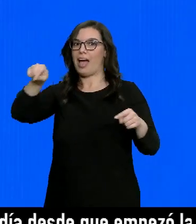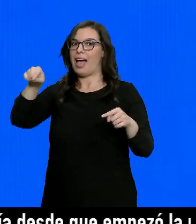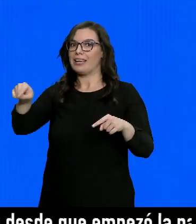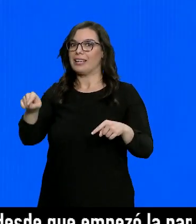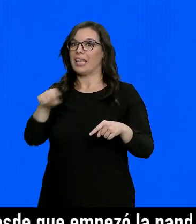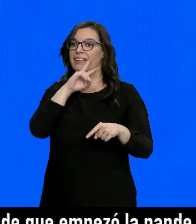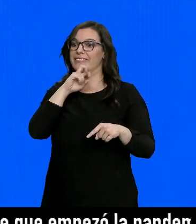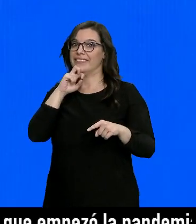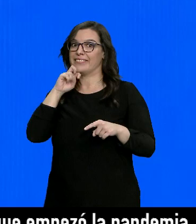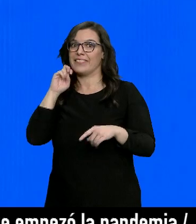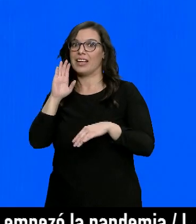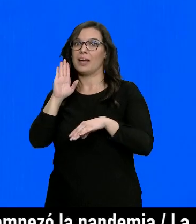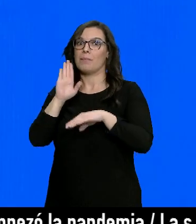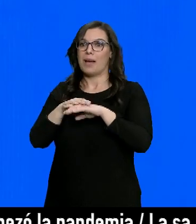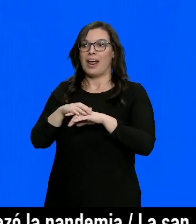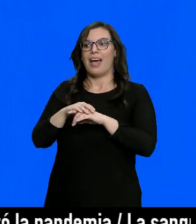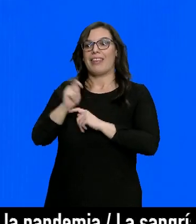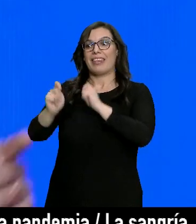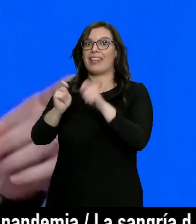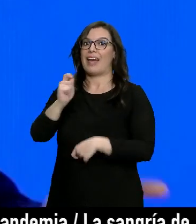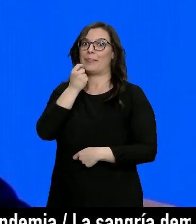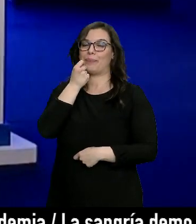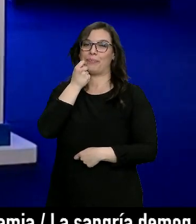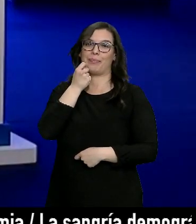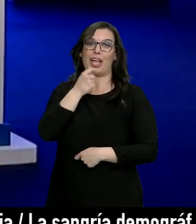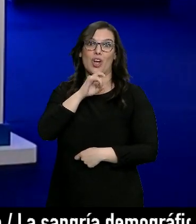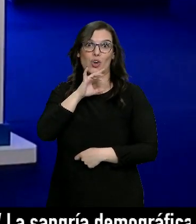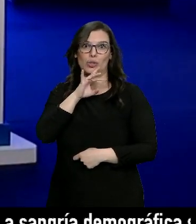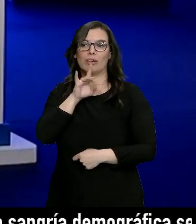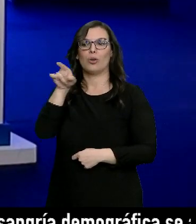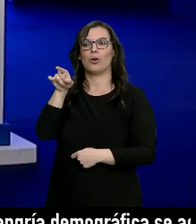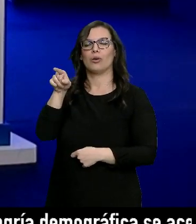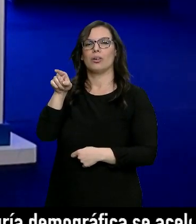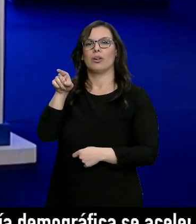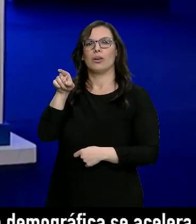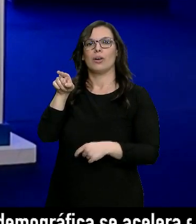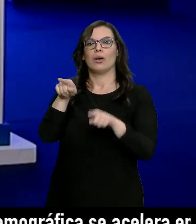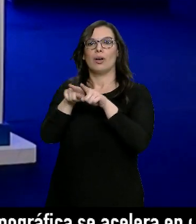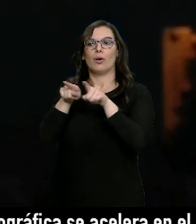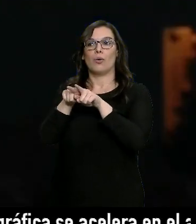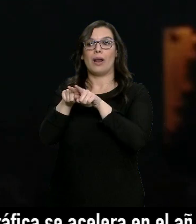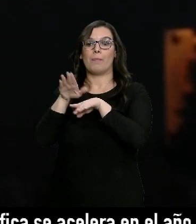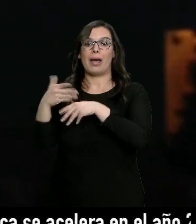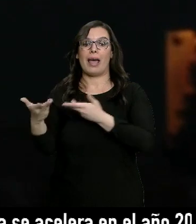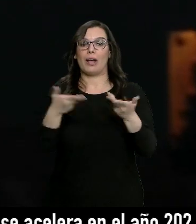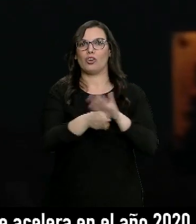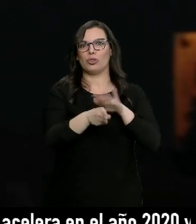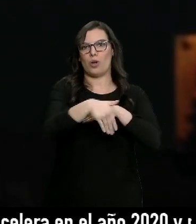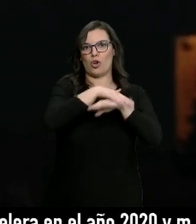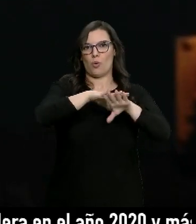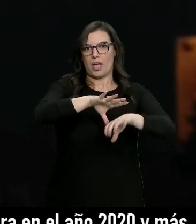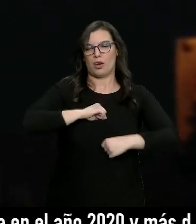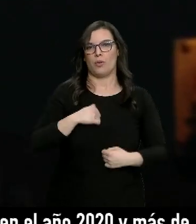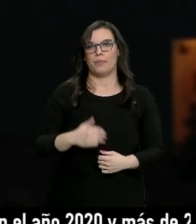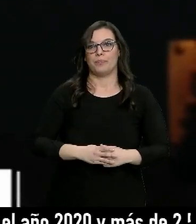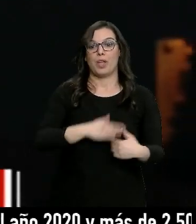contentar lo que verdaderamente le importa, que es mantener la Moncloa a su servicio. Este procés no ha dado